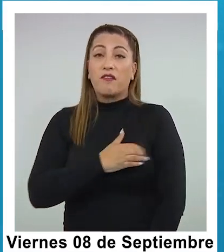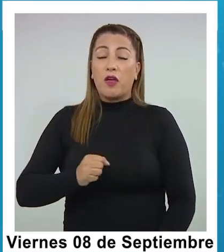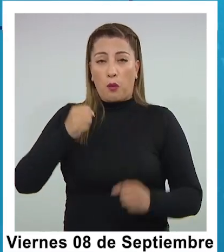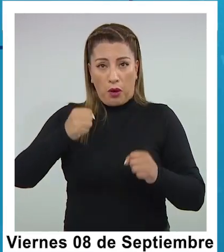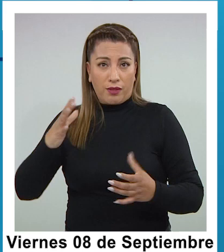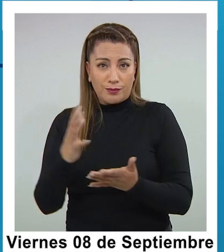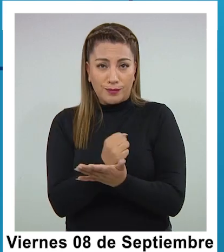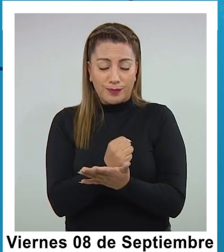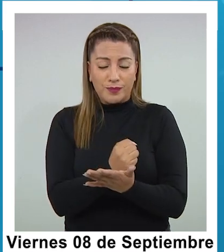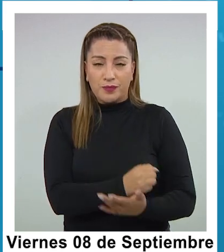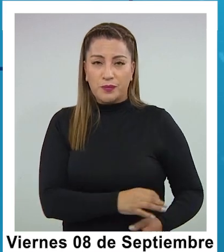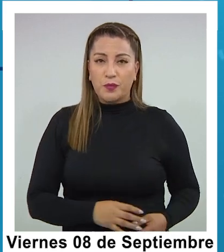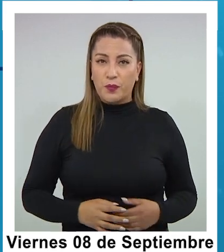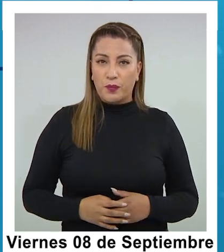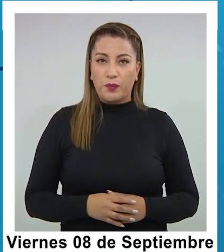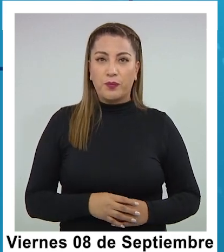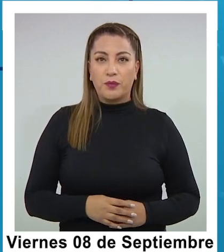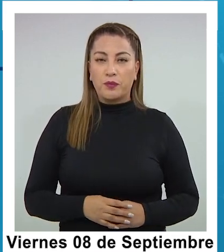logras.